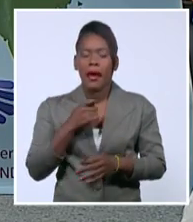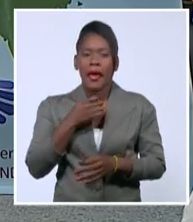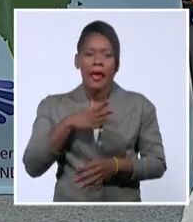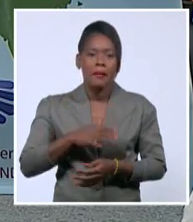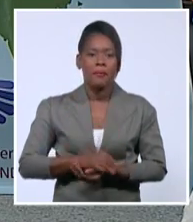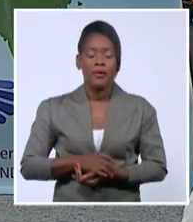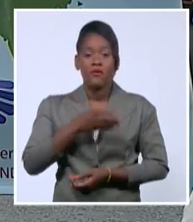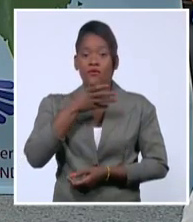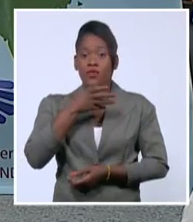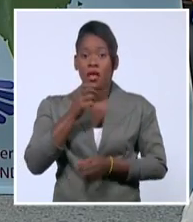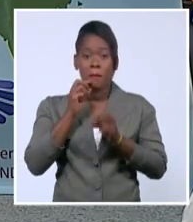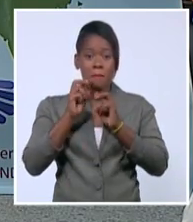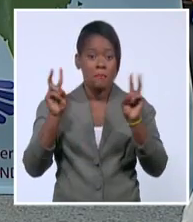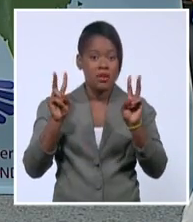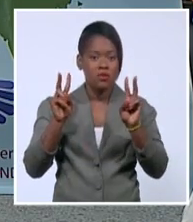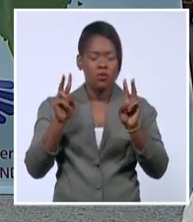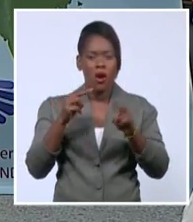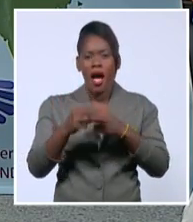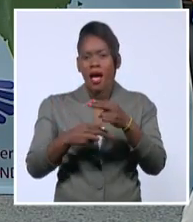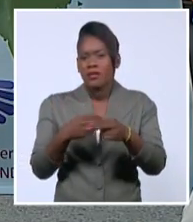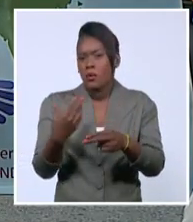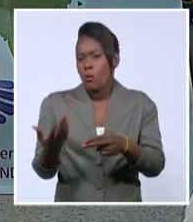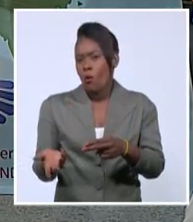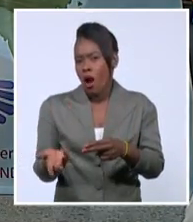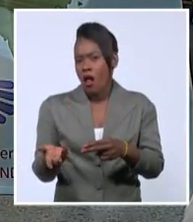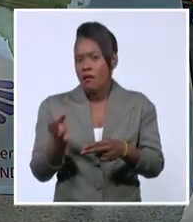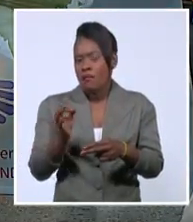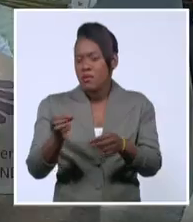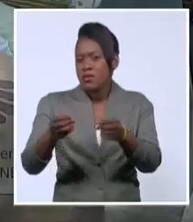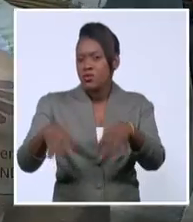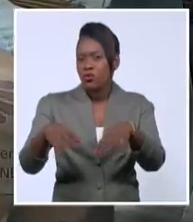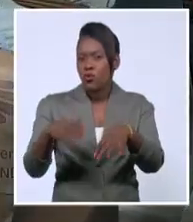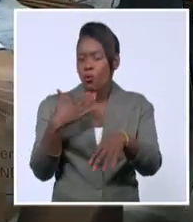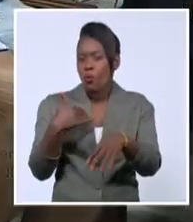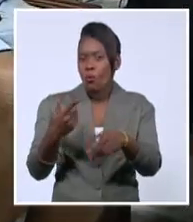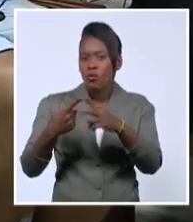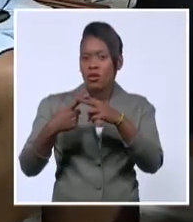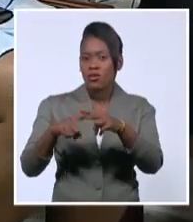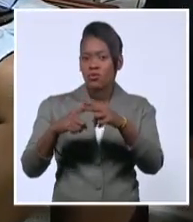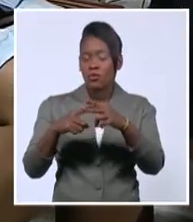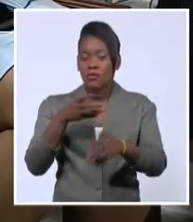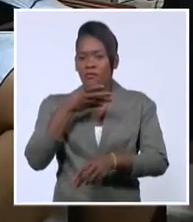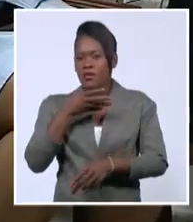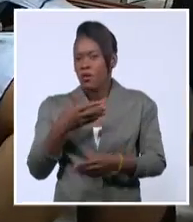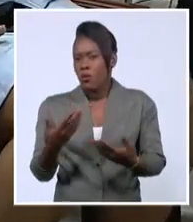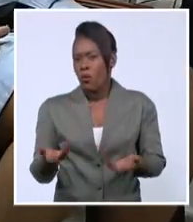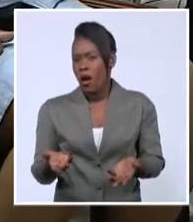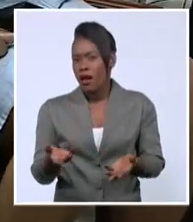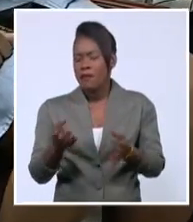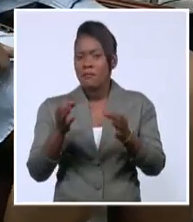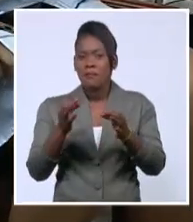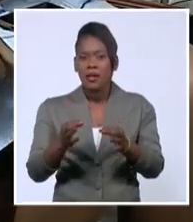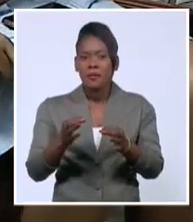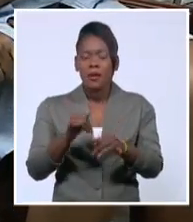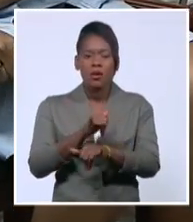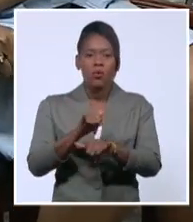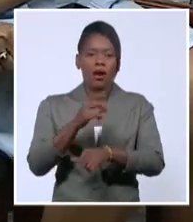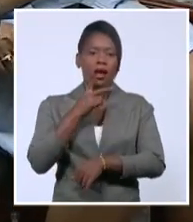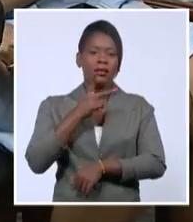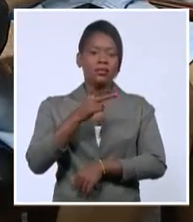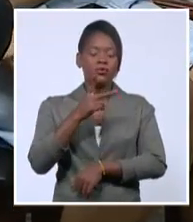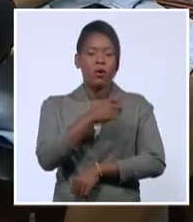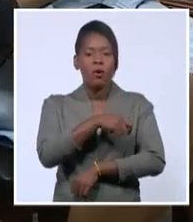Fidel ante esto o aquello? ¿Cómo habría enfrentado el comandante este